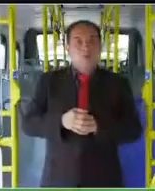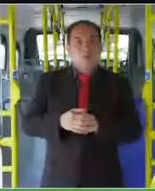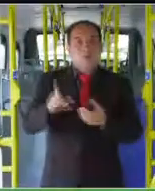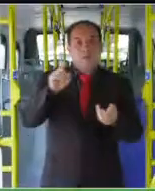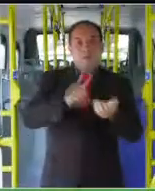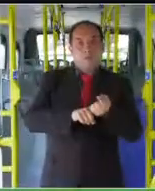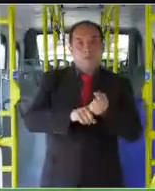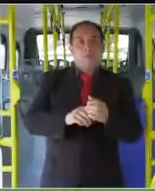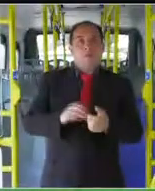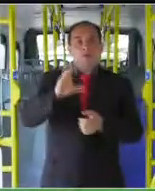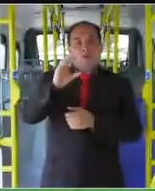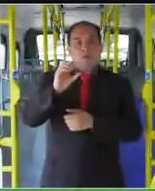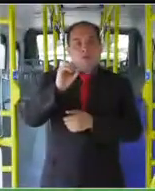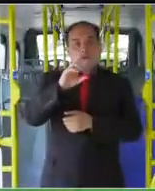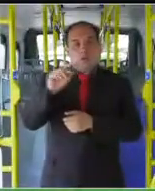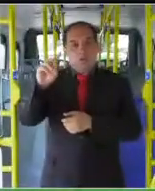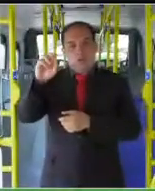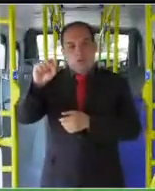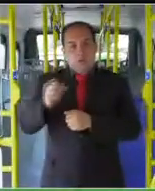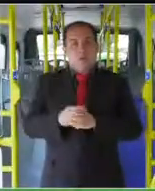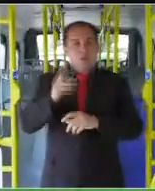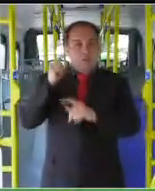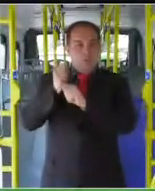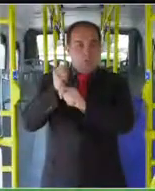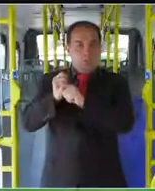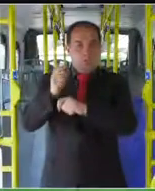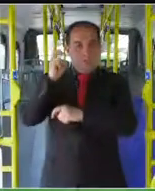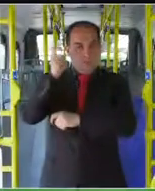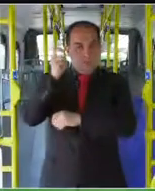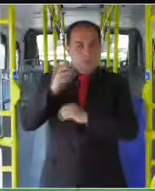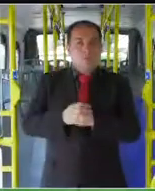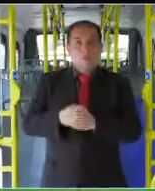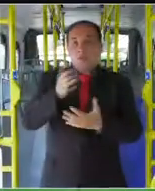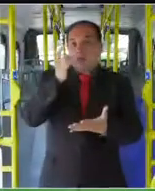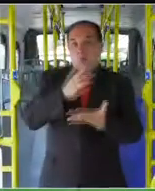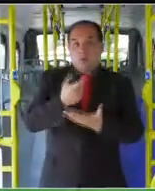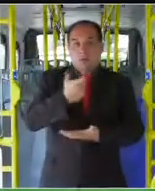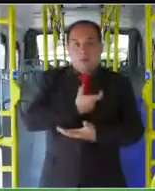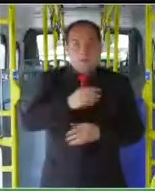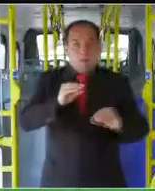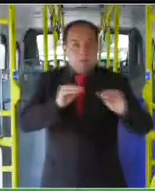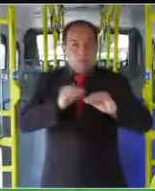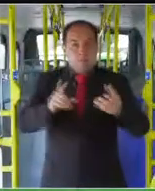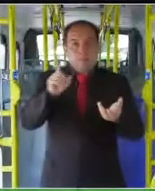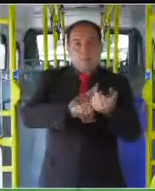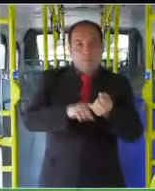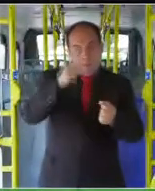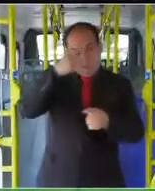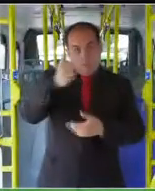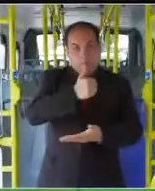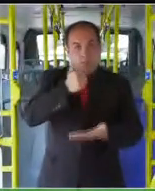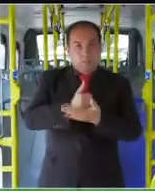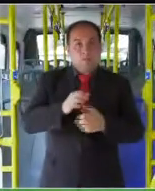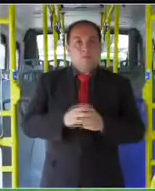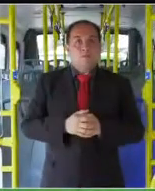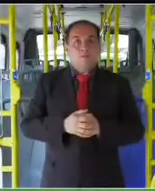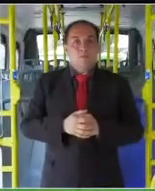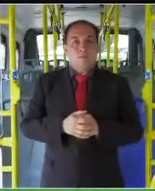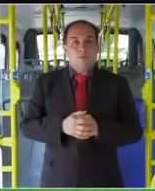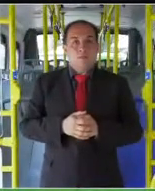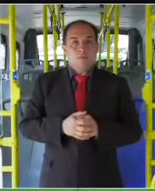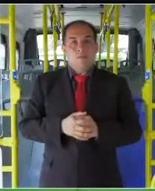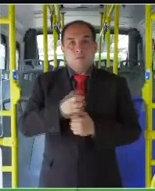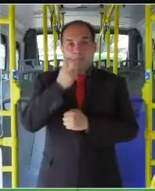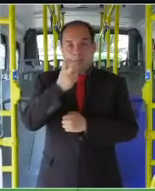partir de los corredores de transporte concesionado, es decir, una única tarjeta de movilidad integrada para la ciudad,